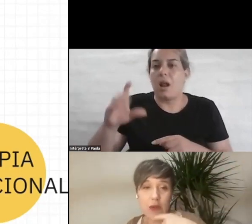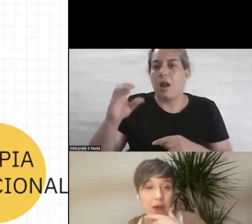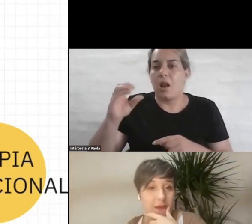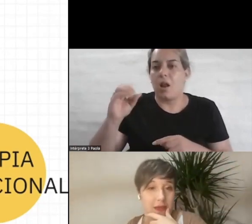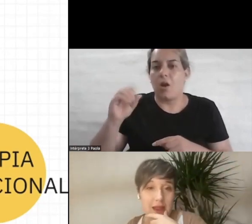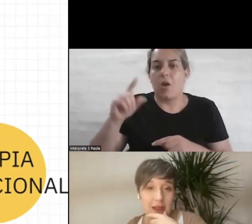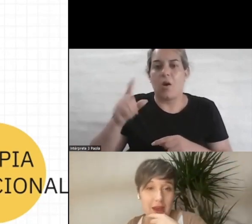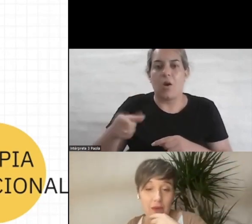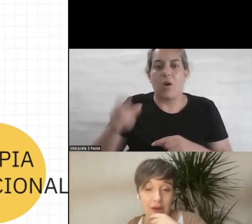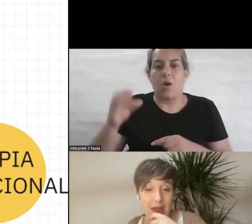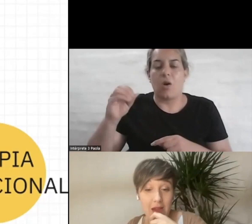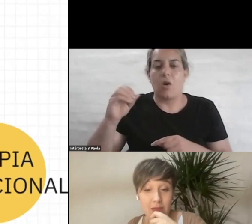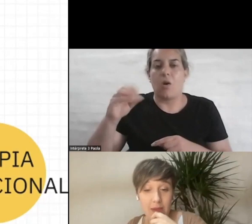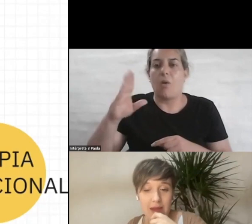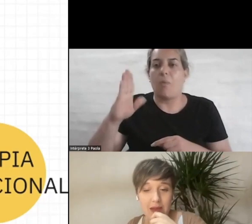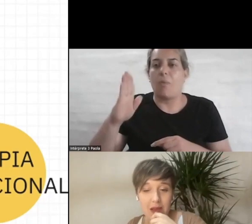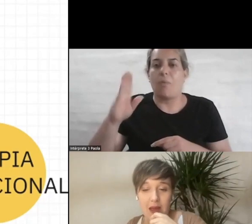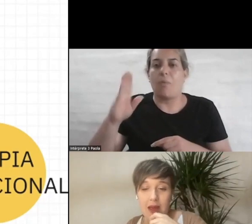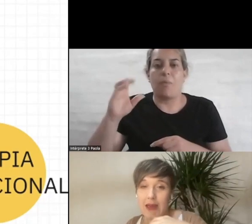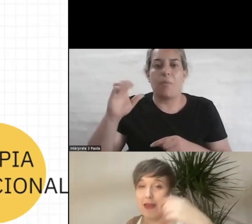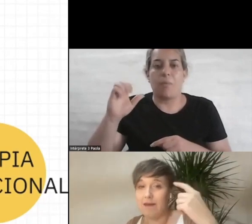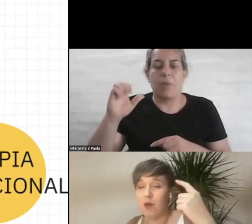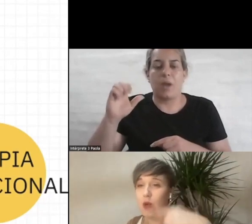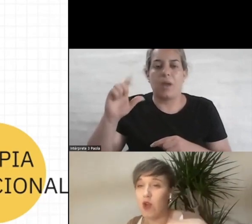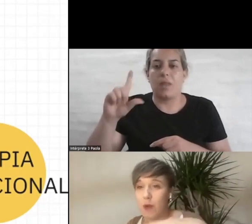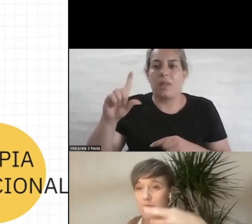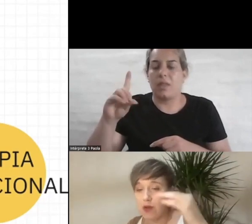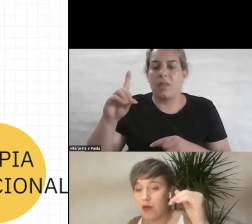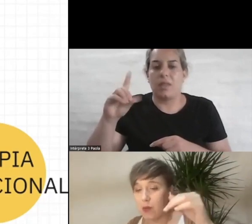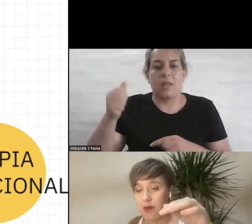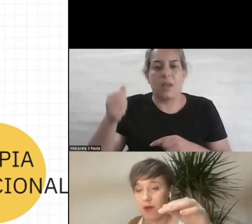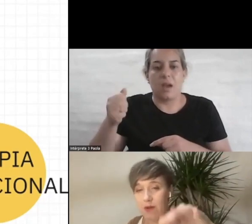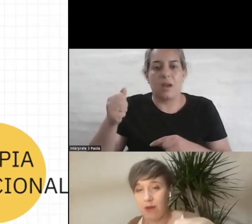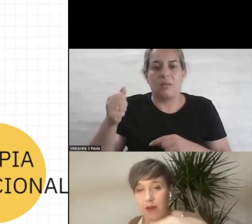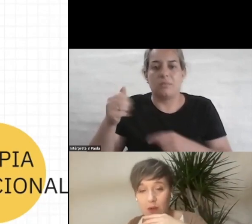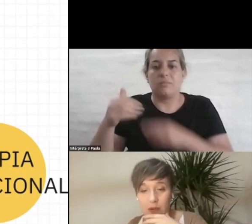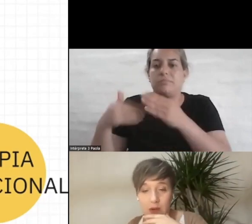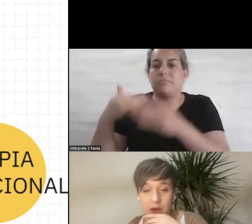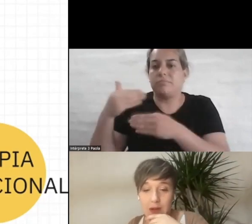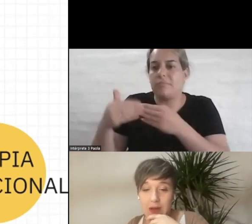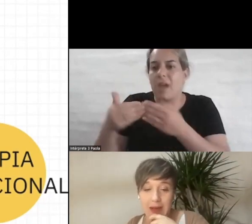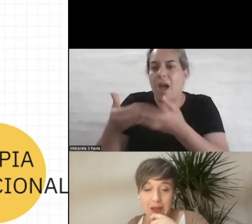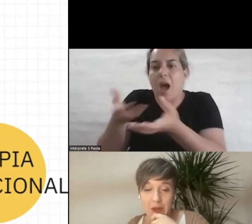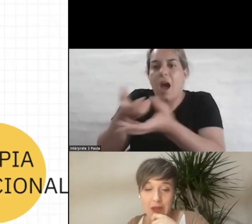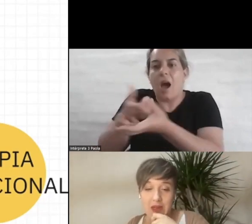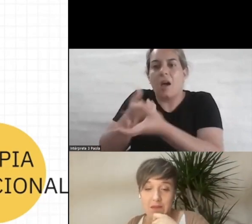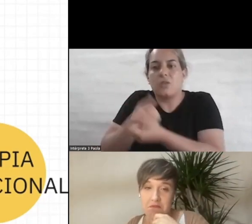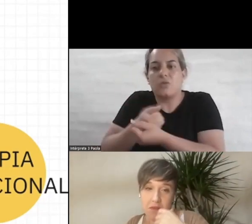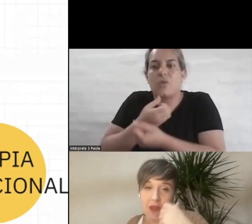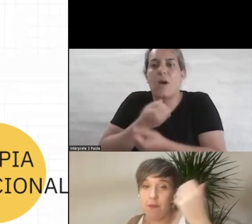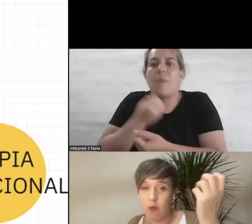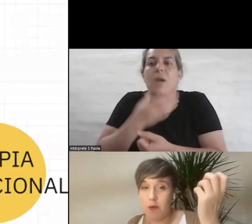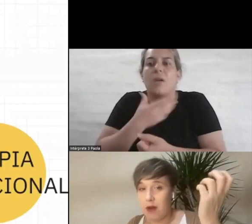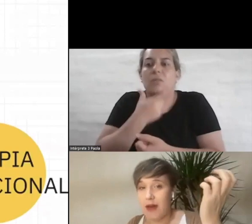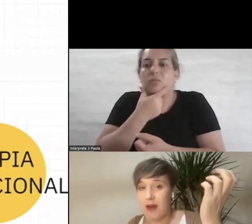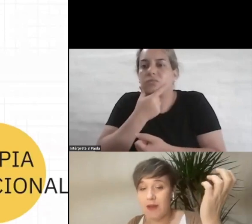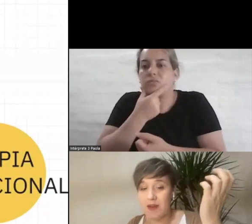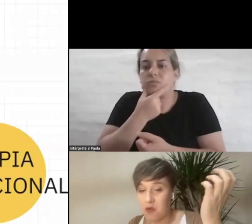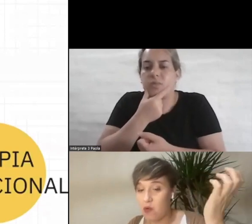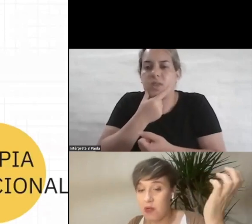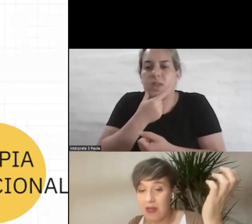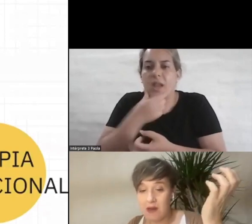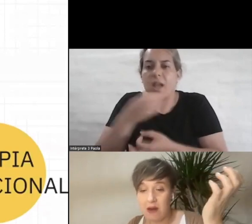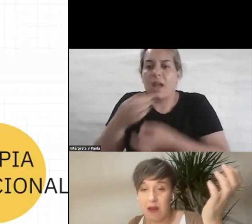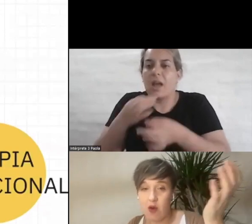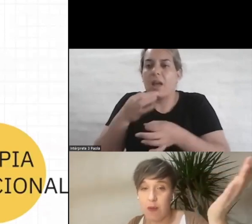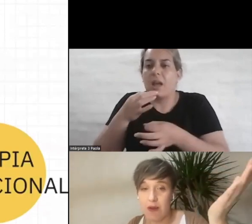la musculatura facial orofacial de los bebés y sobre todo los procesos de succión, ¿no? Y de evolución. Entonces, proporcionan herramientas